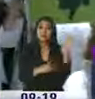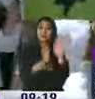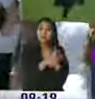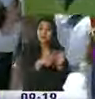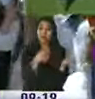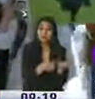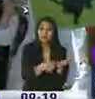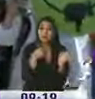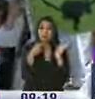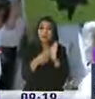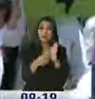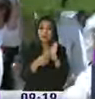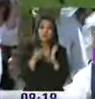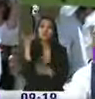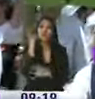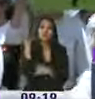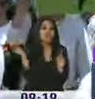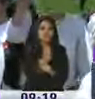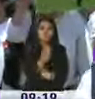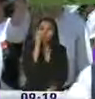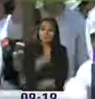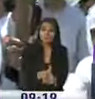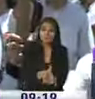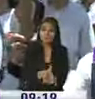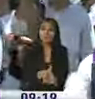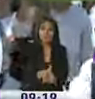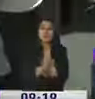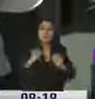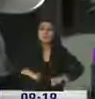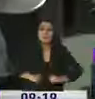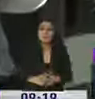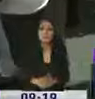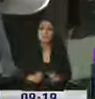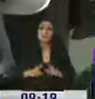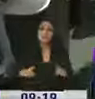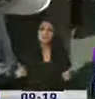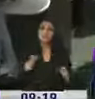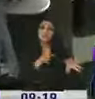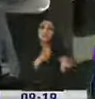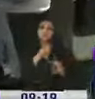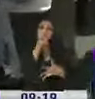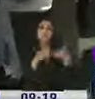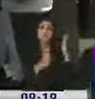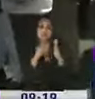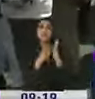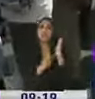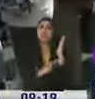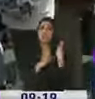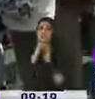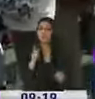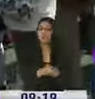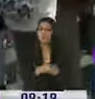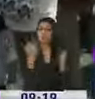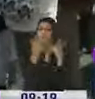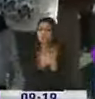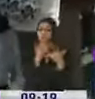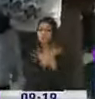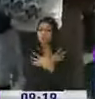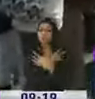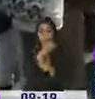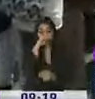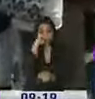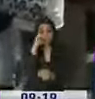como el de la erradicación de la violencia de género contra la mujer. Explican que hay varios puntos de la normativa que no están claros y pueden ser